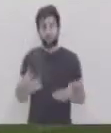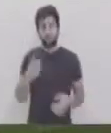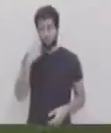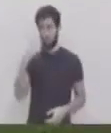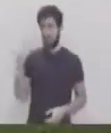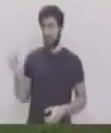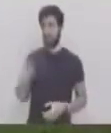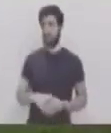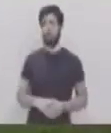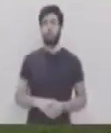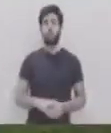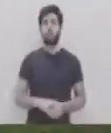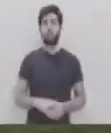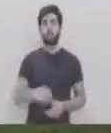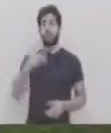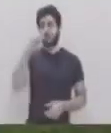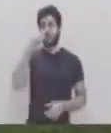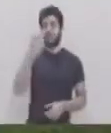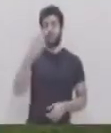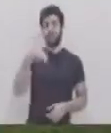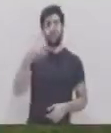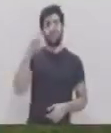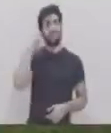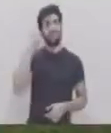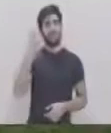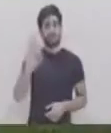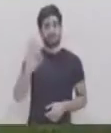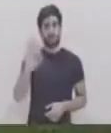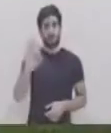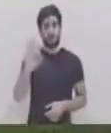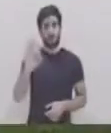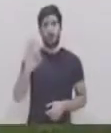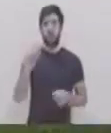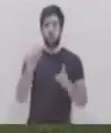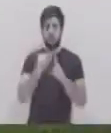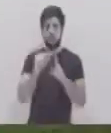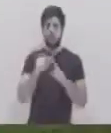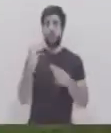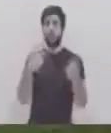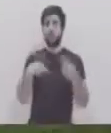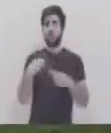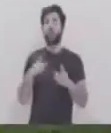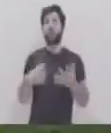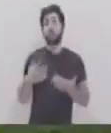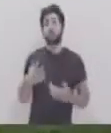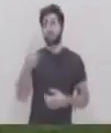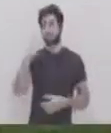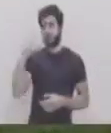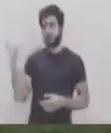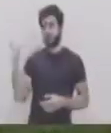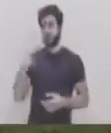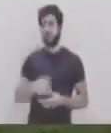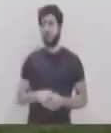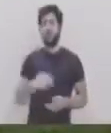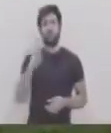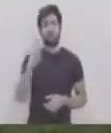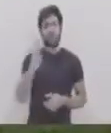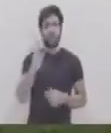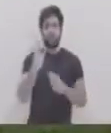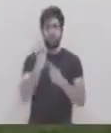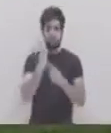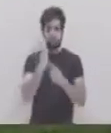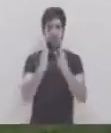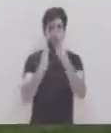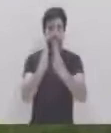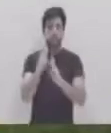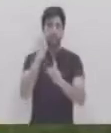a mi pecho, tengo mi mano dominante abierto los dedos, la palma va a